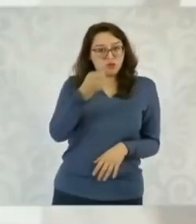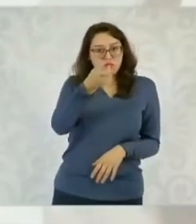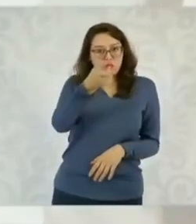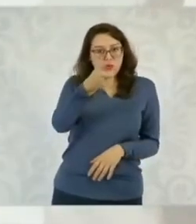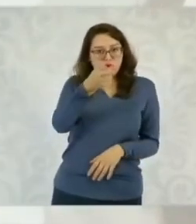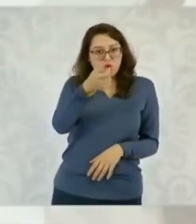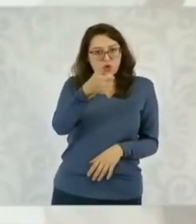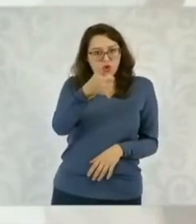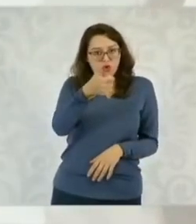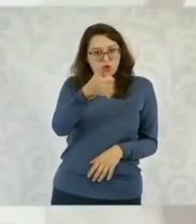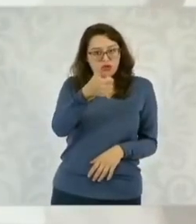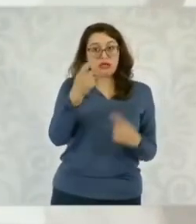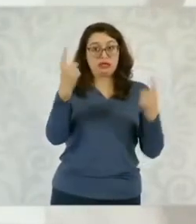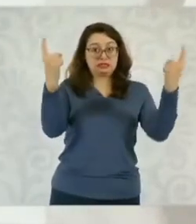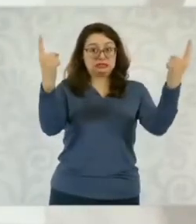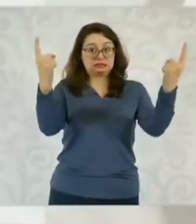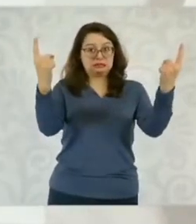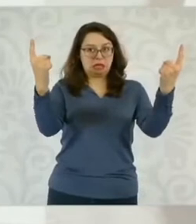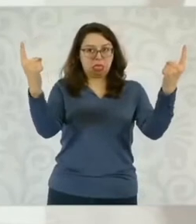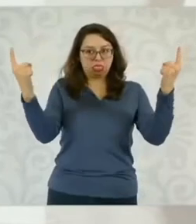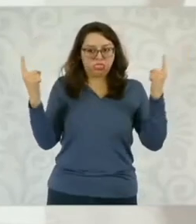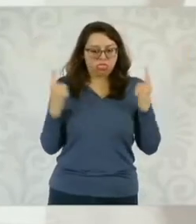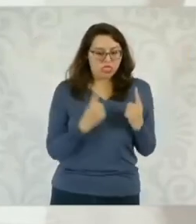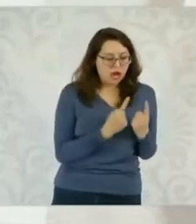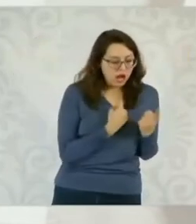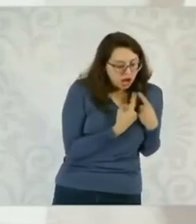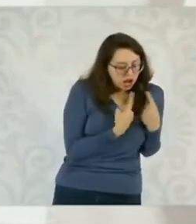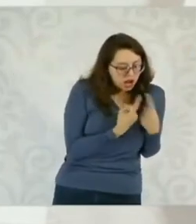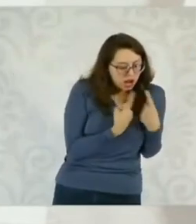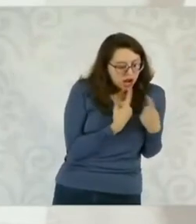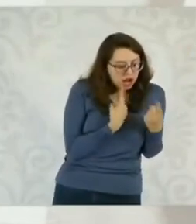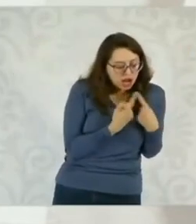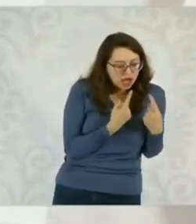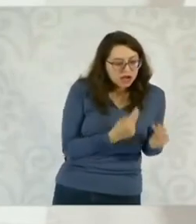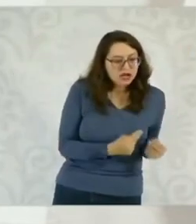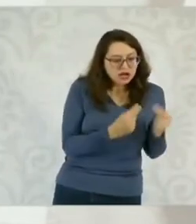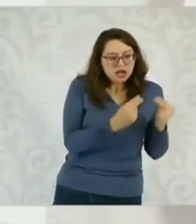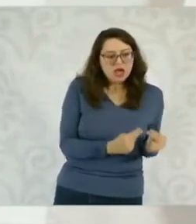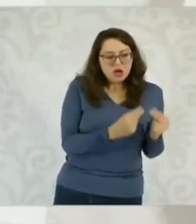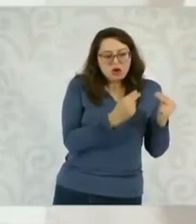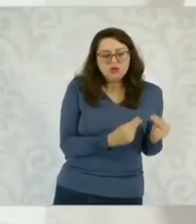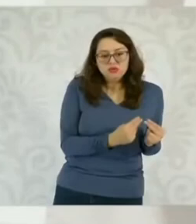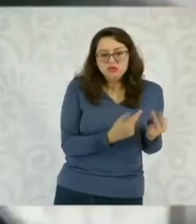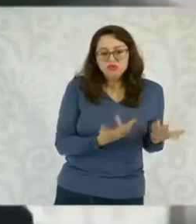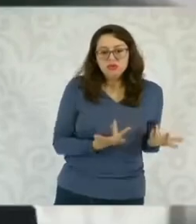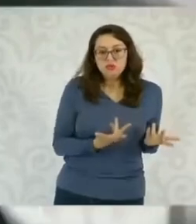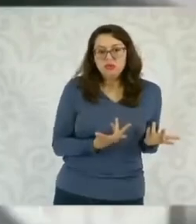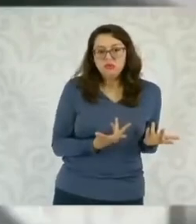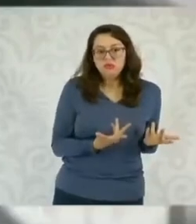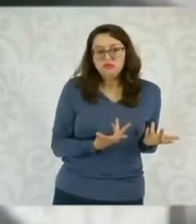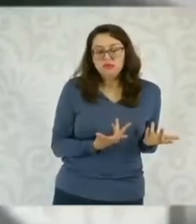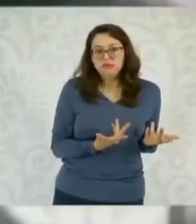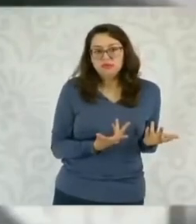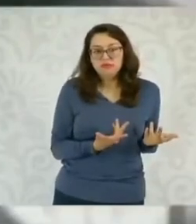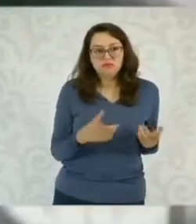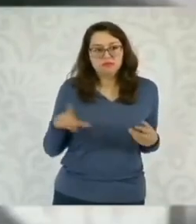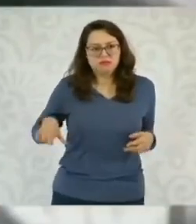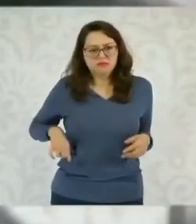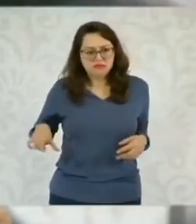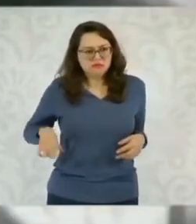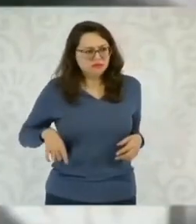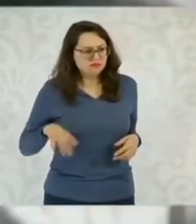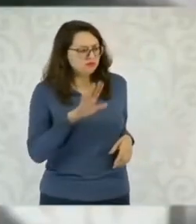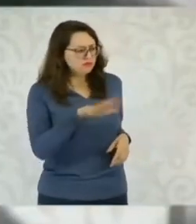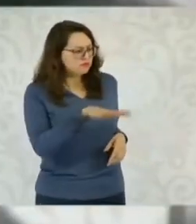del recurso de los trabajadores. Entonces, el director del Infonavit podía no enterarse o podía incluso,